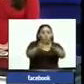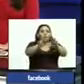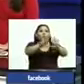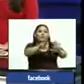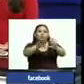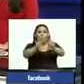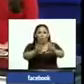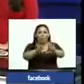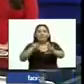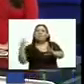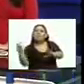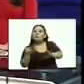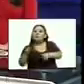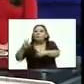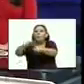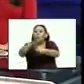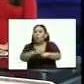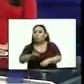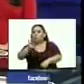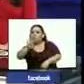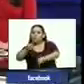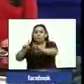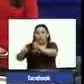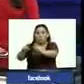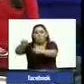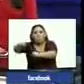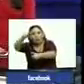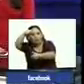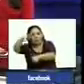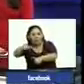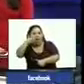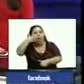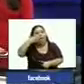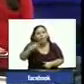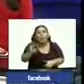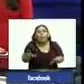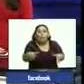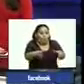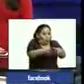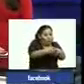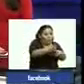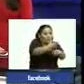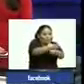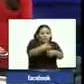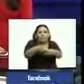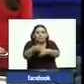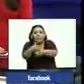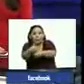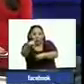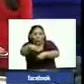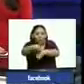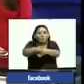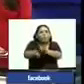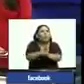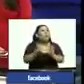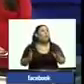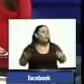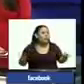que votar 56 para que haya una aprobación. Si hacemos cuentas de cómo están las fuerzas legislativas distribuidas en este momento,